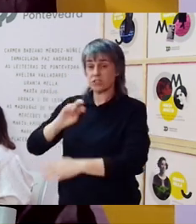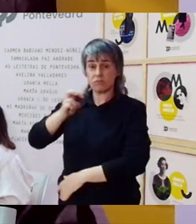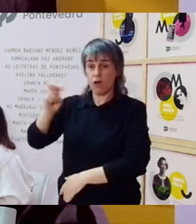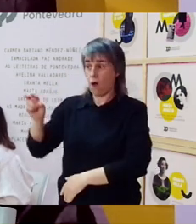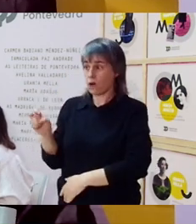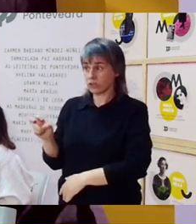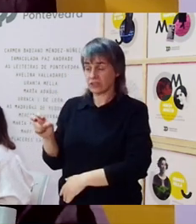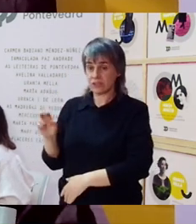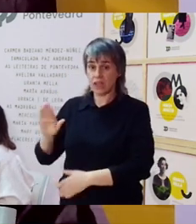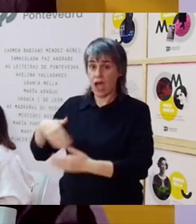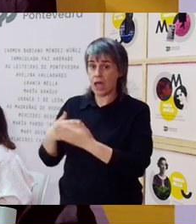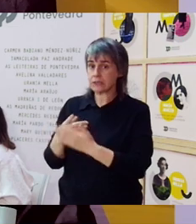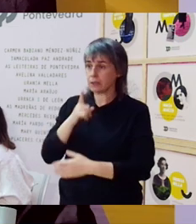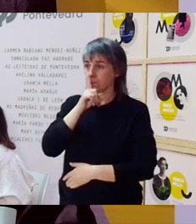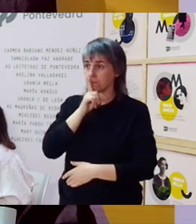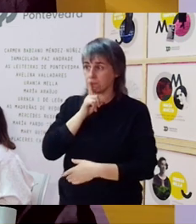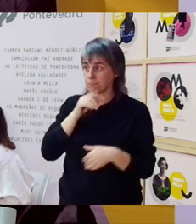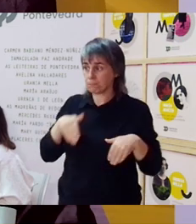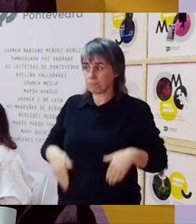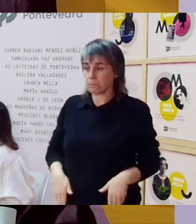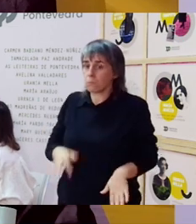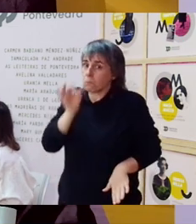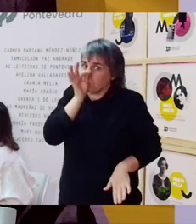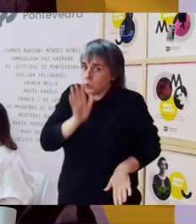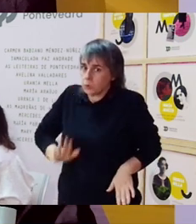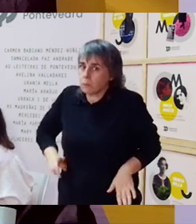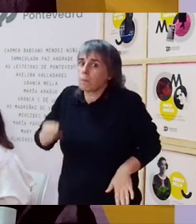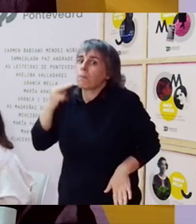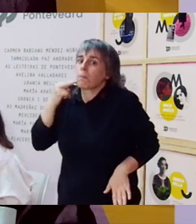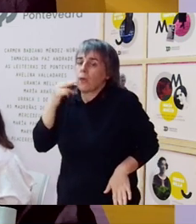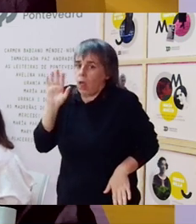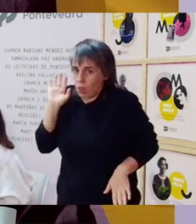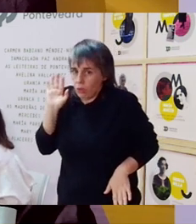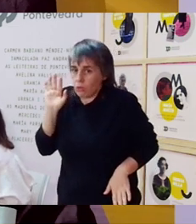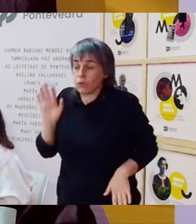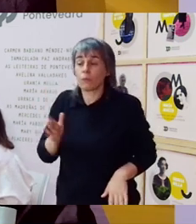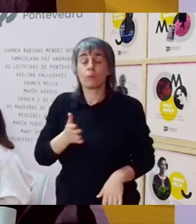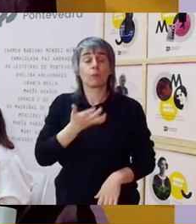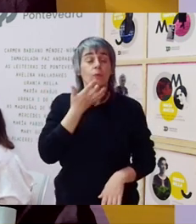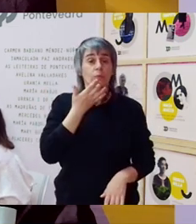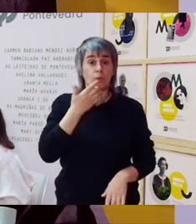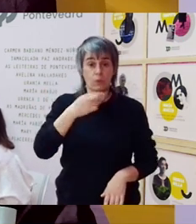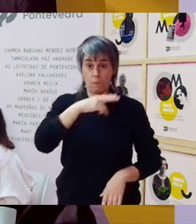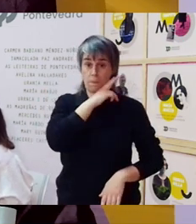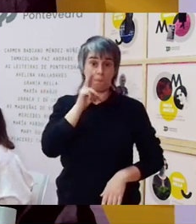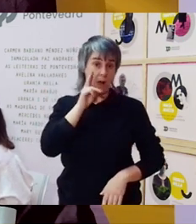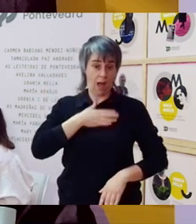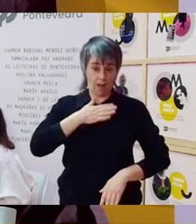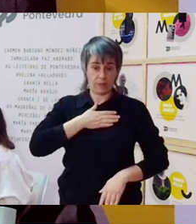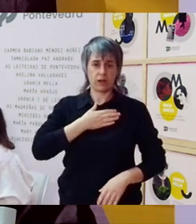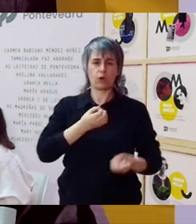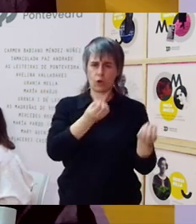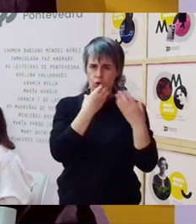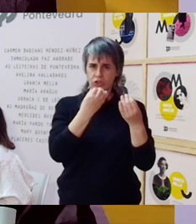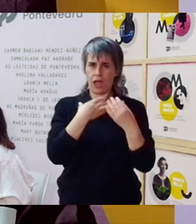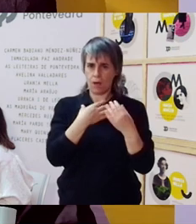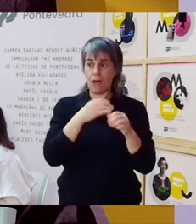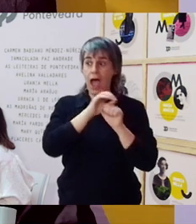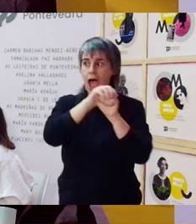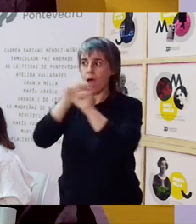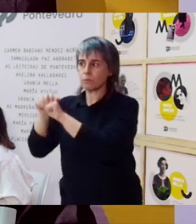atreverían nin abrir a boca, porque a mí miña nai contábame que cantidad de amigos deles deixaronlle de